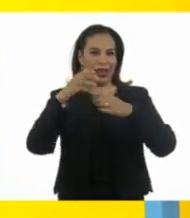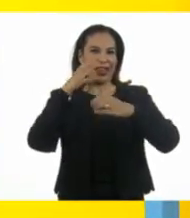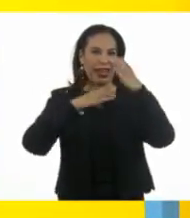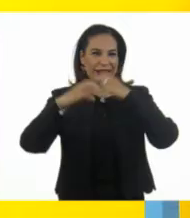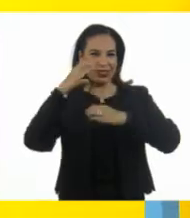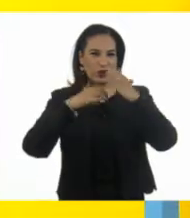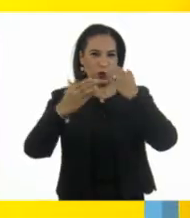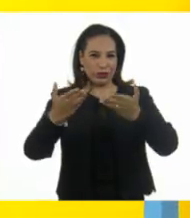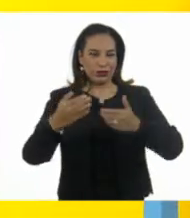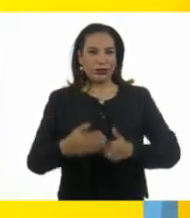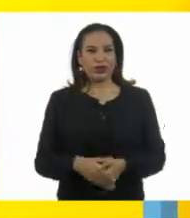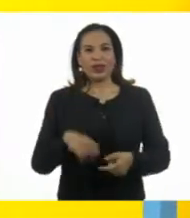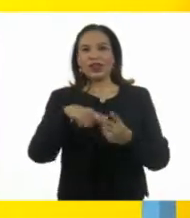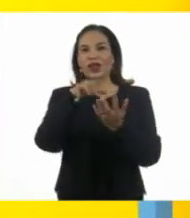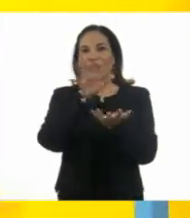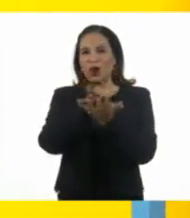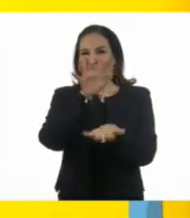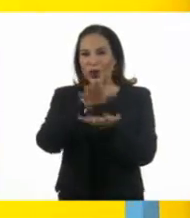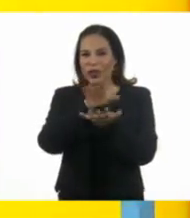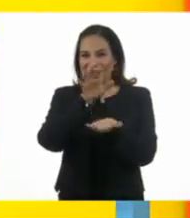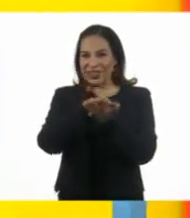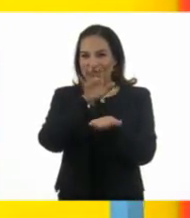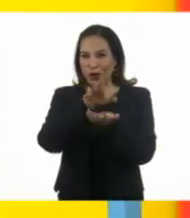canción. Cocodrilo,